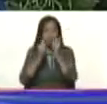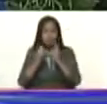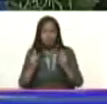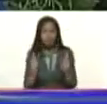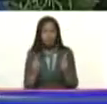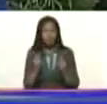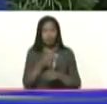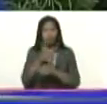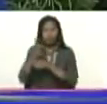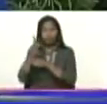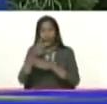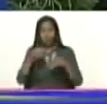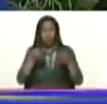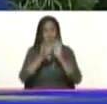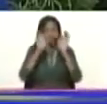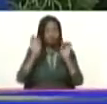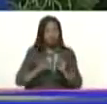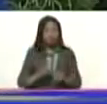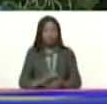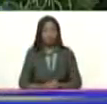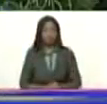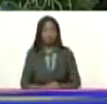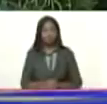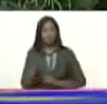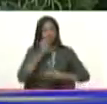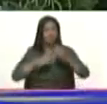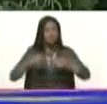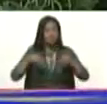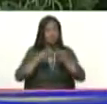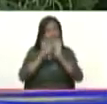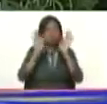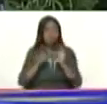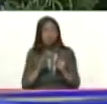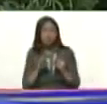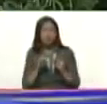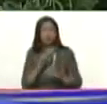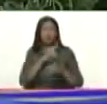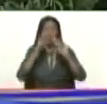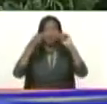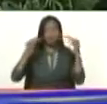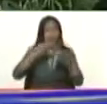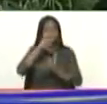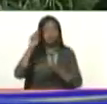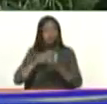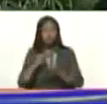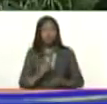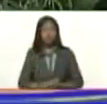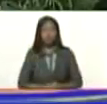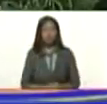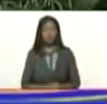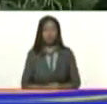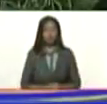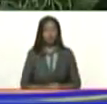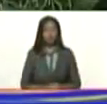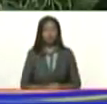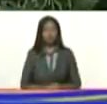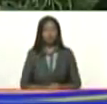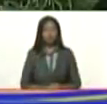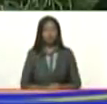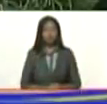de armas para la defensa de la soberanía y de la paz nacional. Y